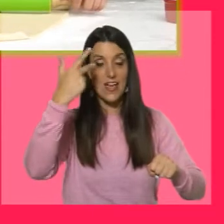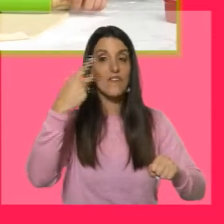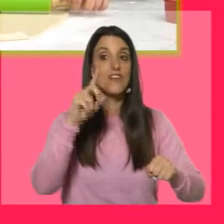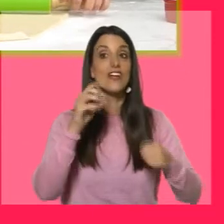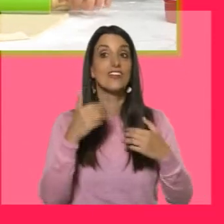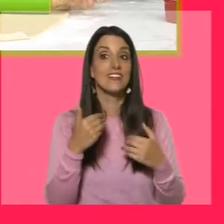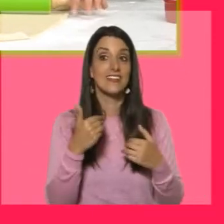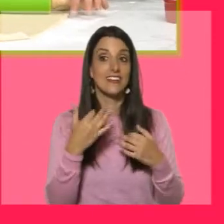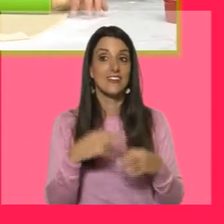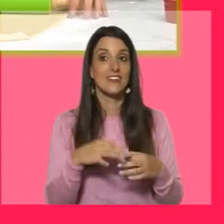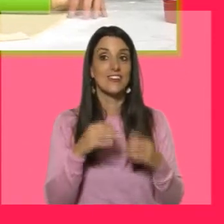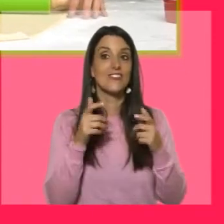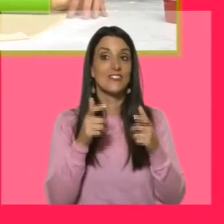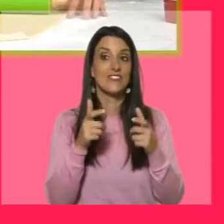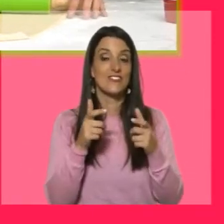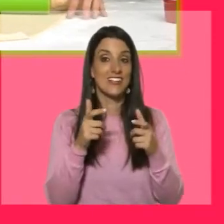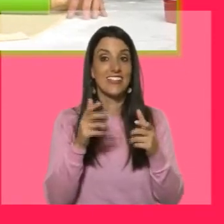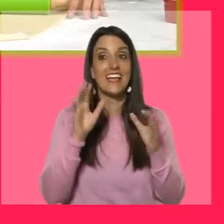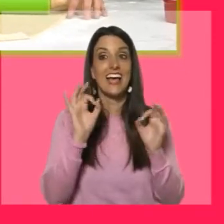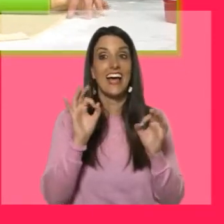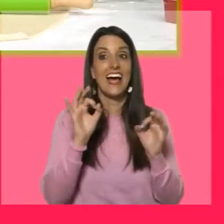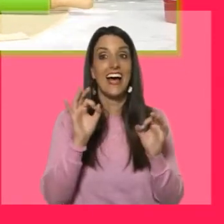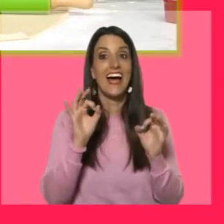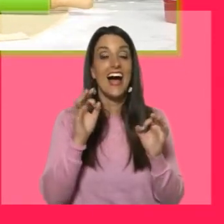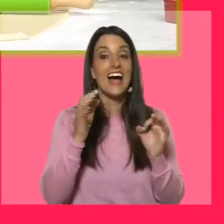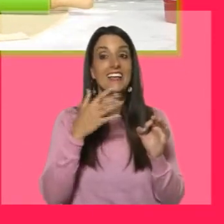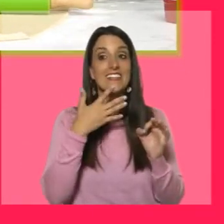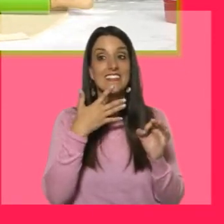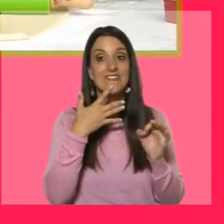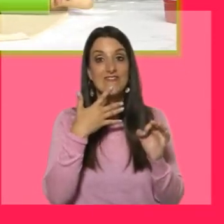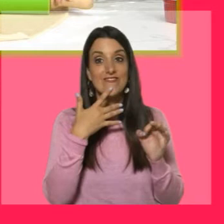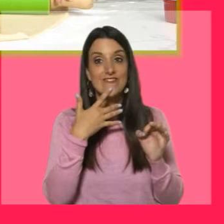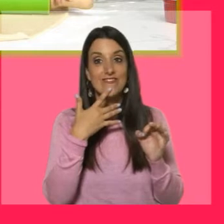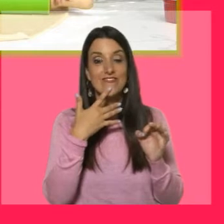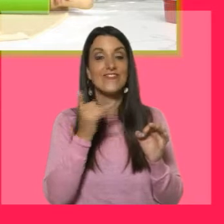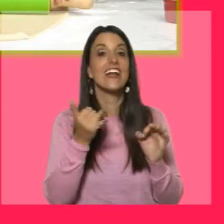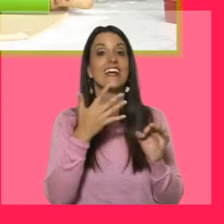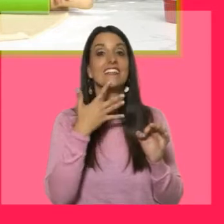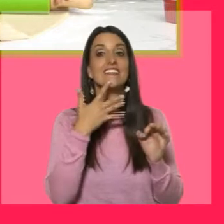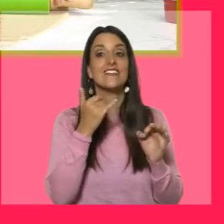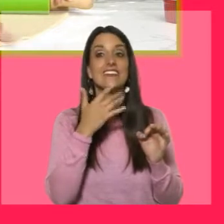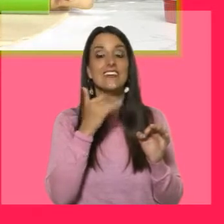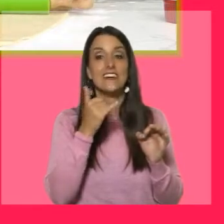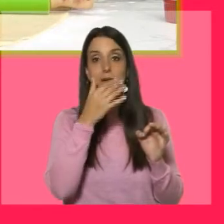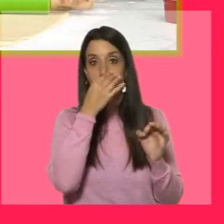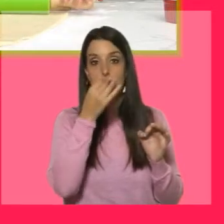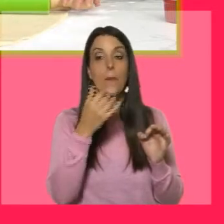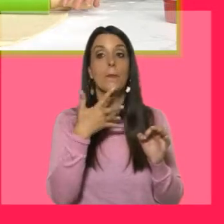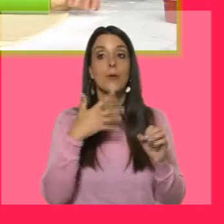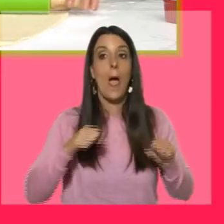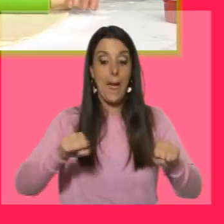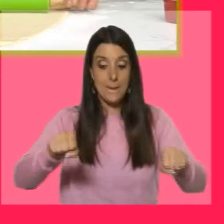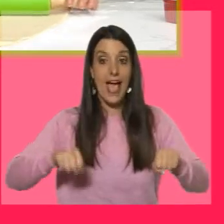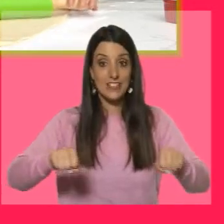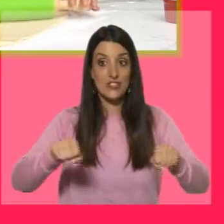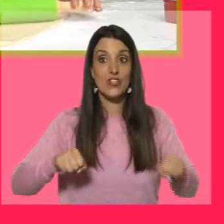Ahora, qué suerte que tengo el mismo gordito. Ahora, si lo amasamos... Está divina ella, que te dejaron divina. Gracias, Erika. Si yo lo amaso, como hace